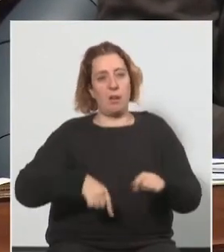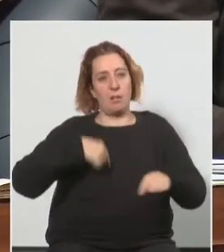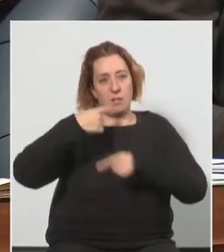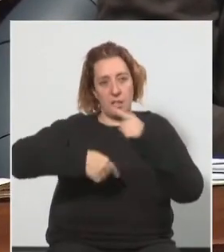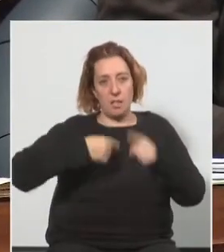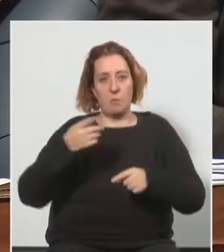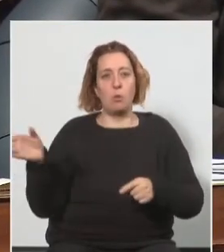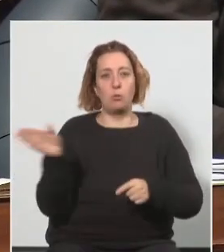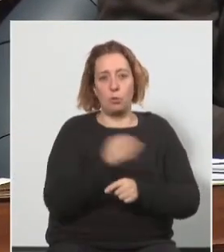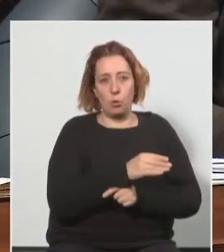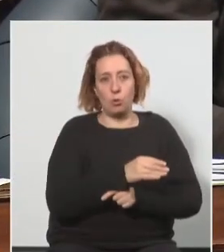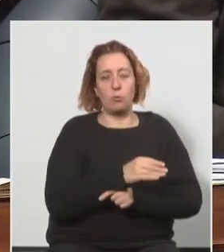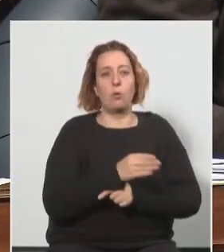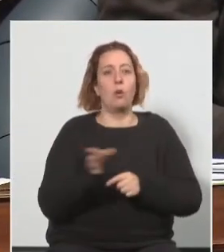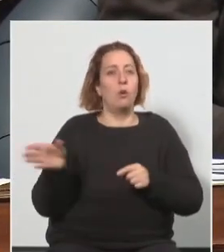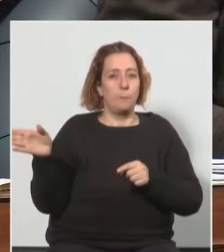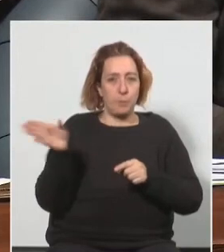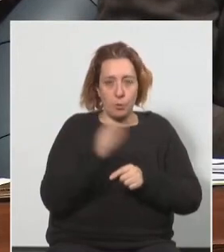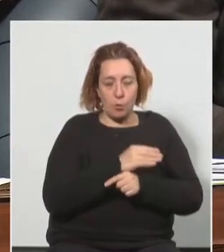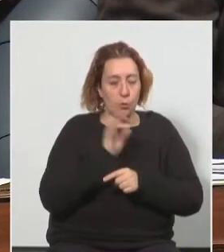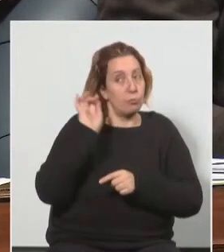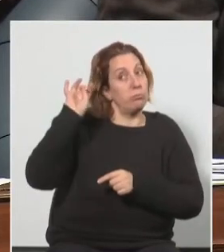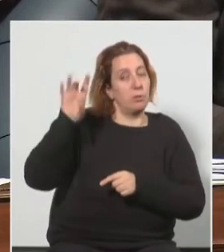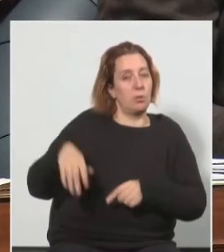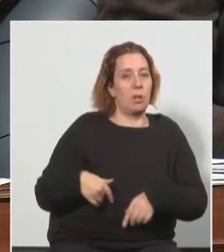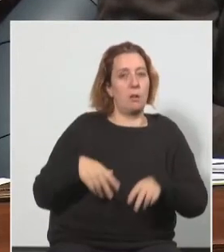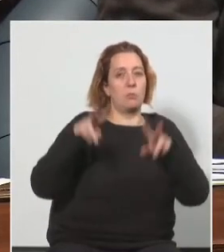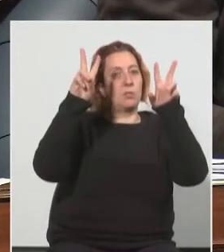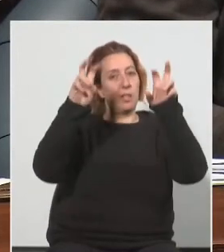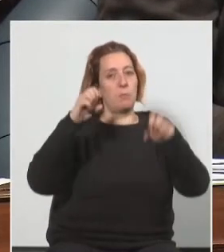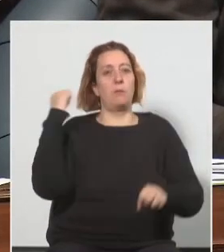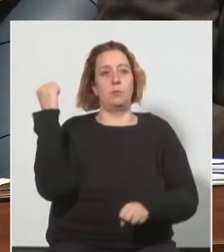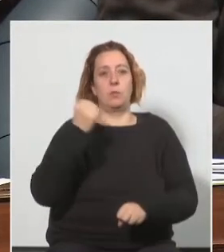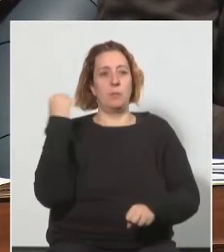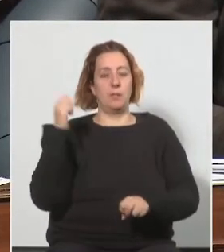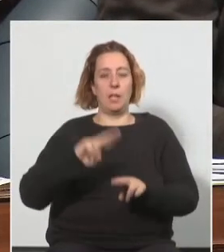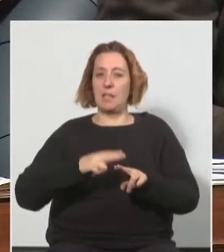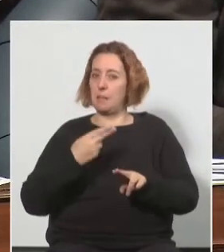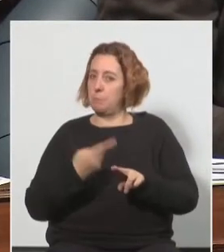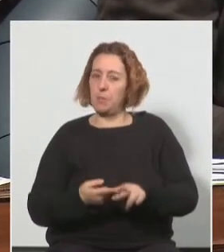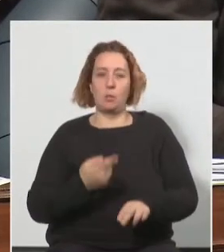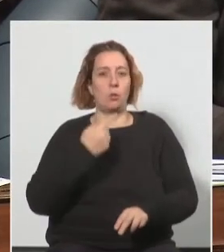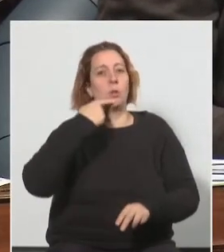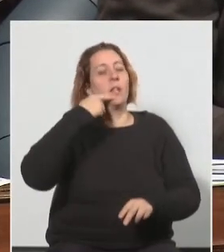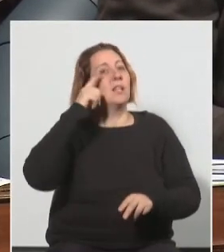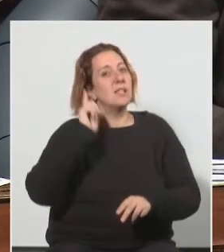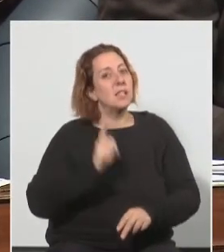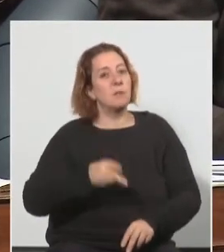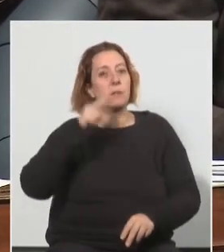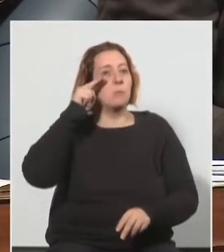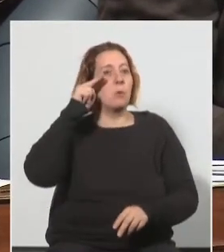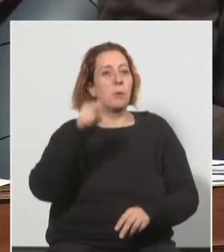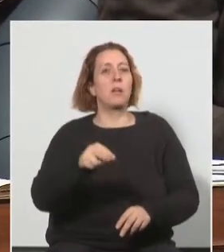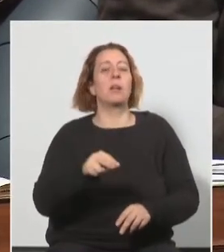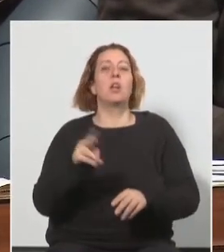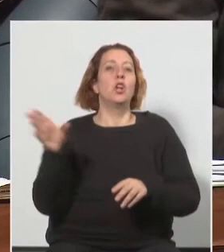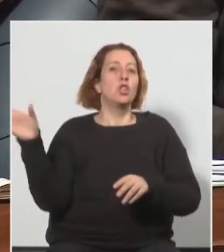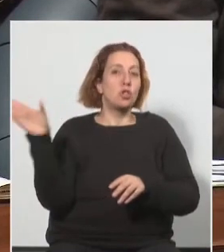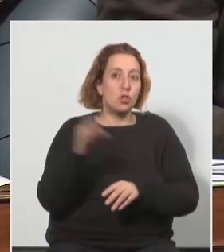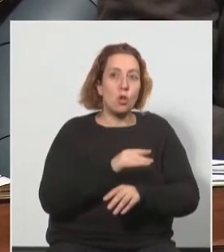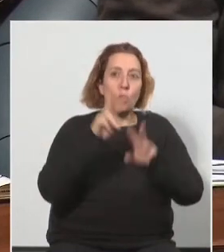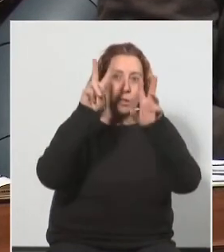seguir todos ignorando el tema central. Repito, tenemos que ver el monte y